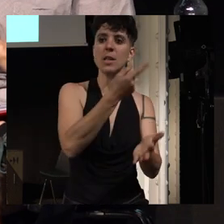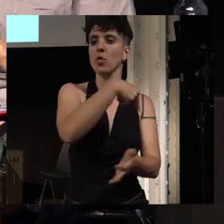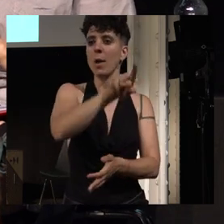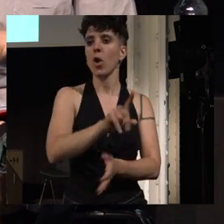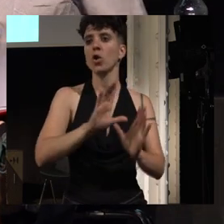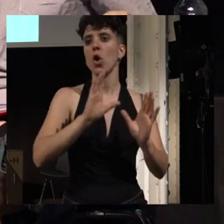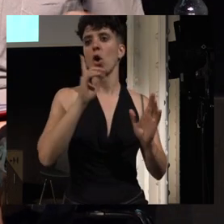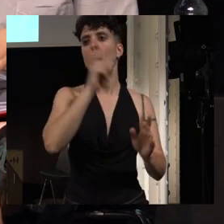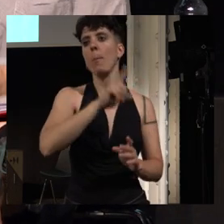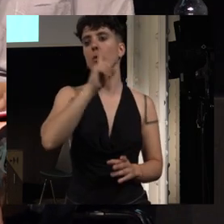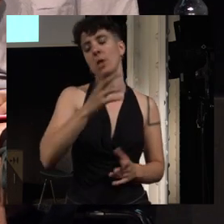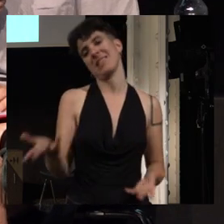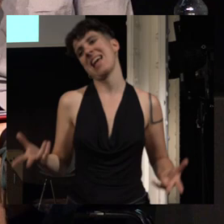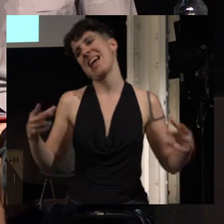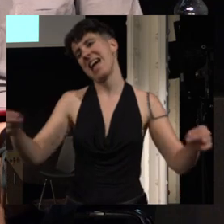Ya está bien, hombre.